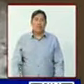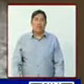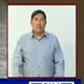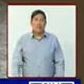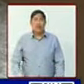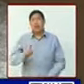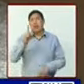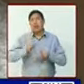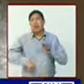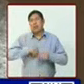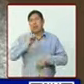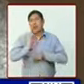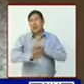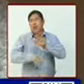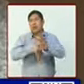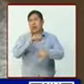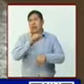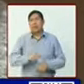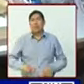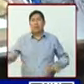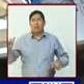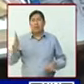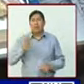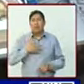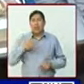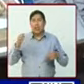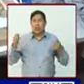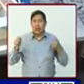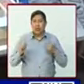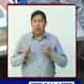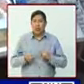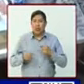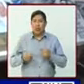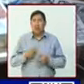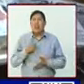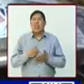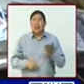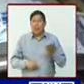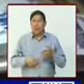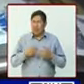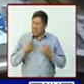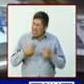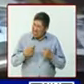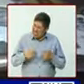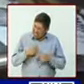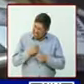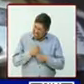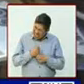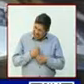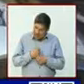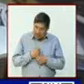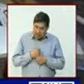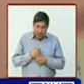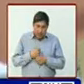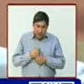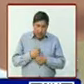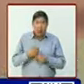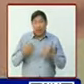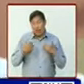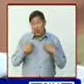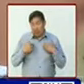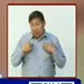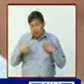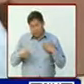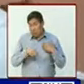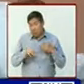Ahora no puedo caminar, estoy con dolores, pero ¿qué puedo hacer? Tengo que tratar de hacer. Tengo que poner